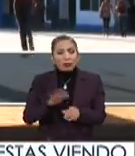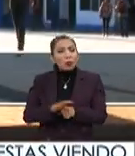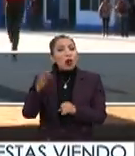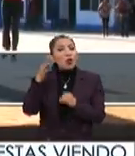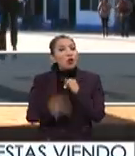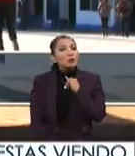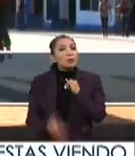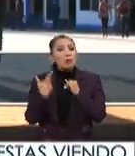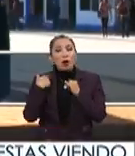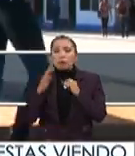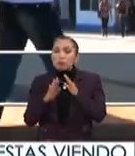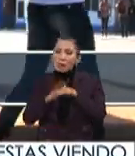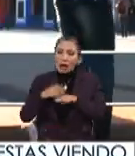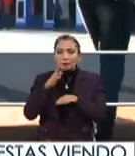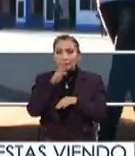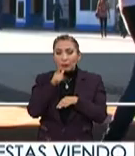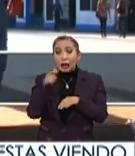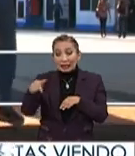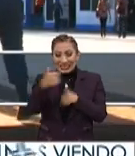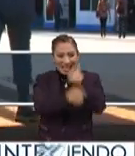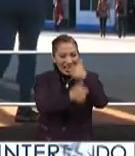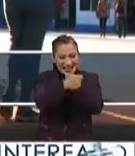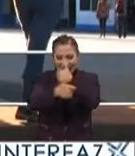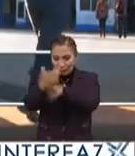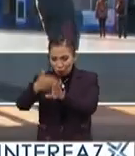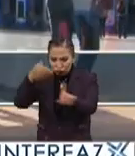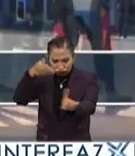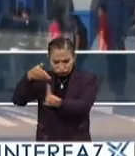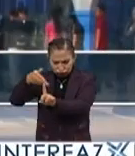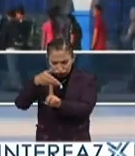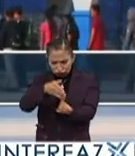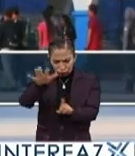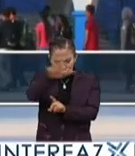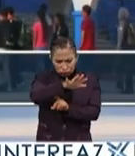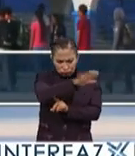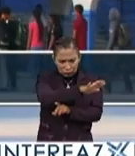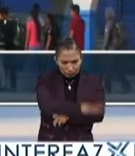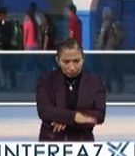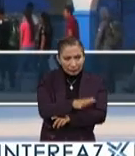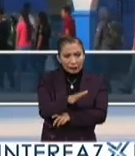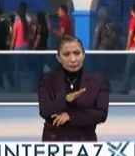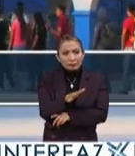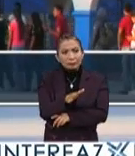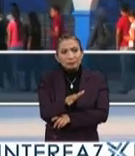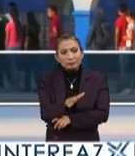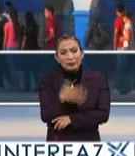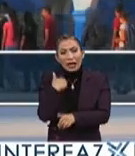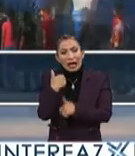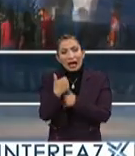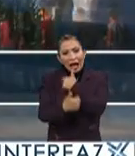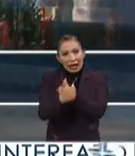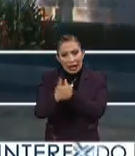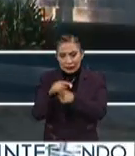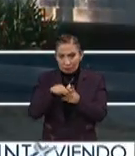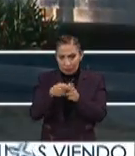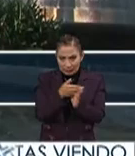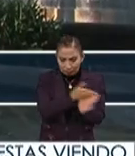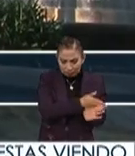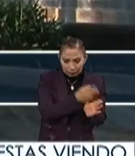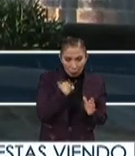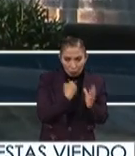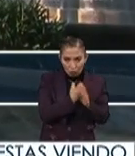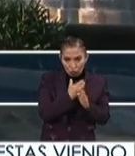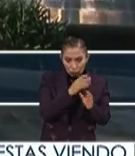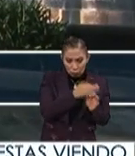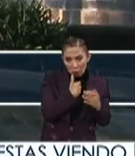el último despegue? Todo ese tipo de carreras muy específicas sobre el medio es, digamos, de las carreras originales. Pero